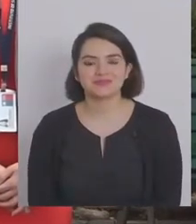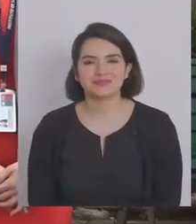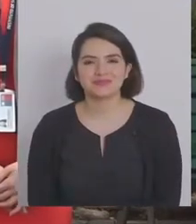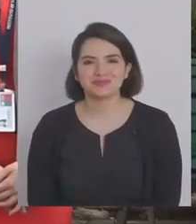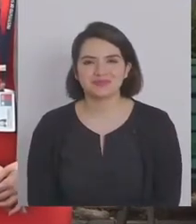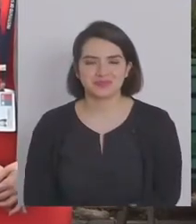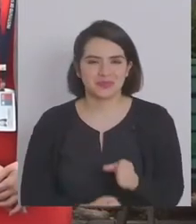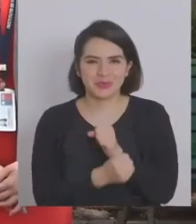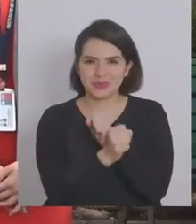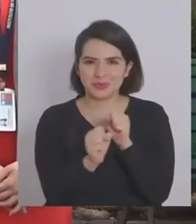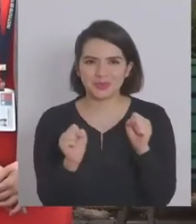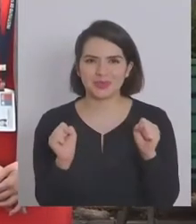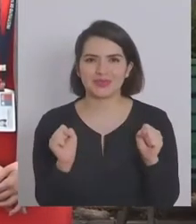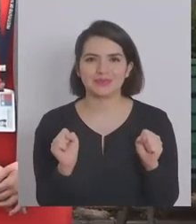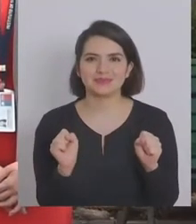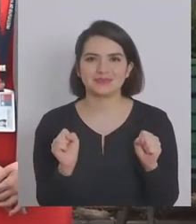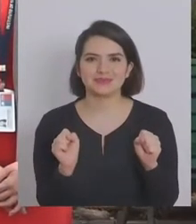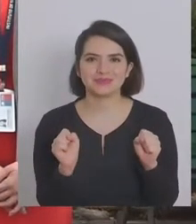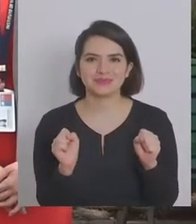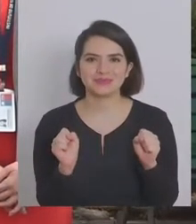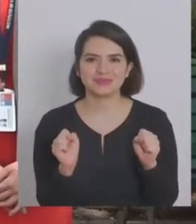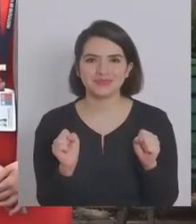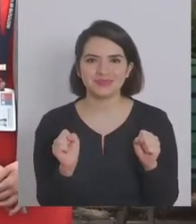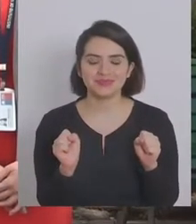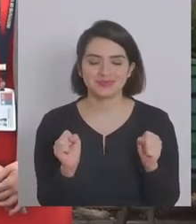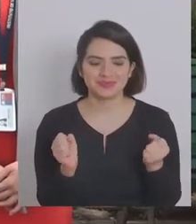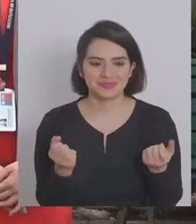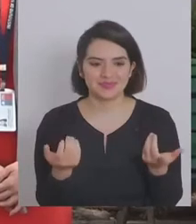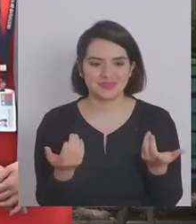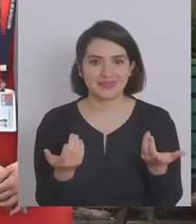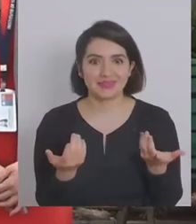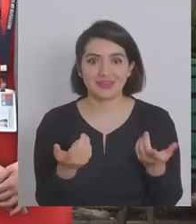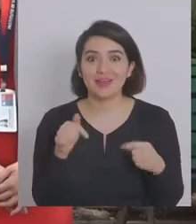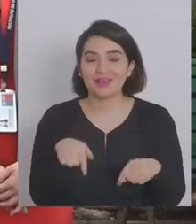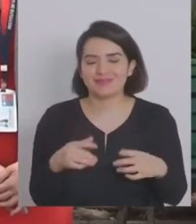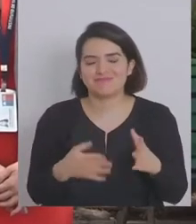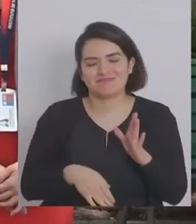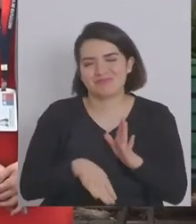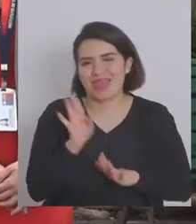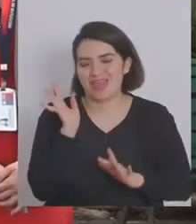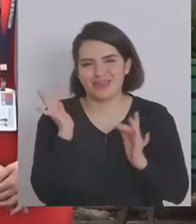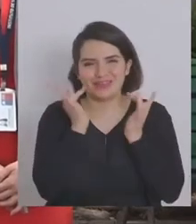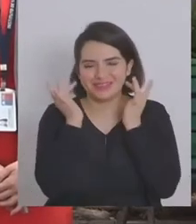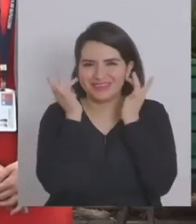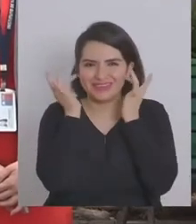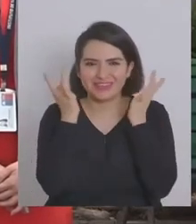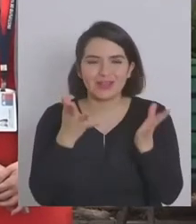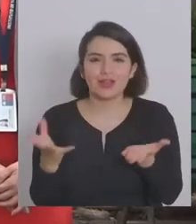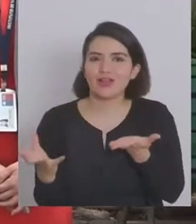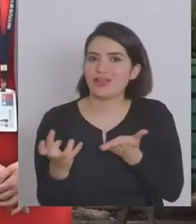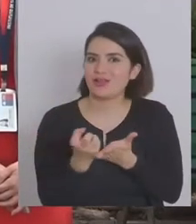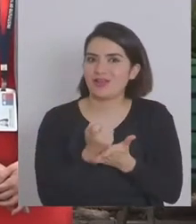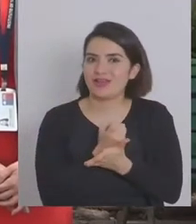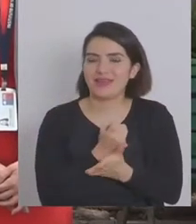No podemos más que estar muy, muy contentos, ¿cierto?, de que hemos logrado,